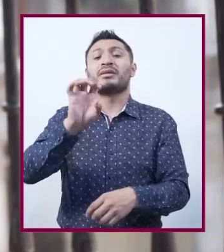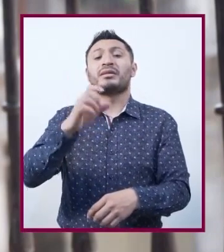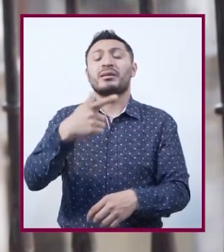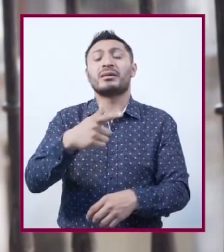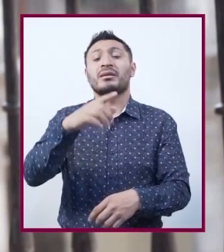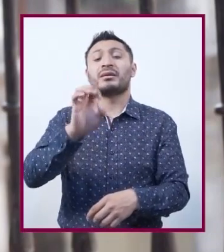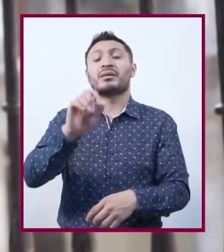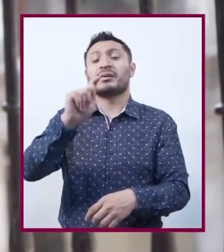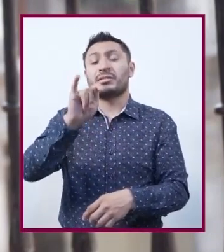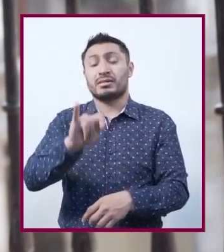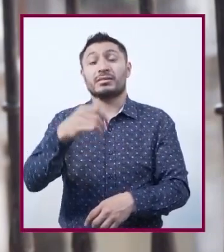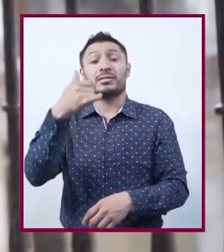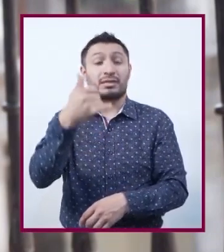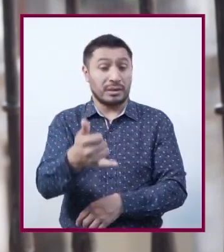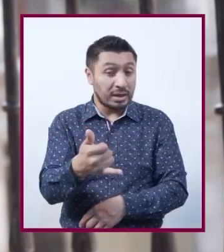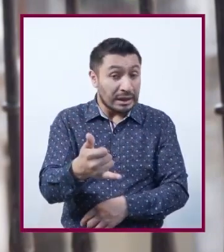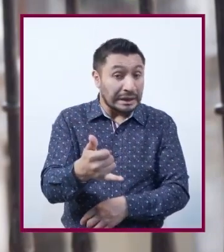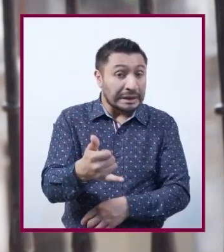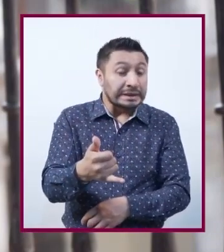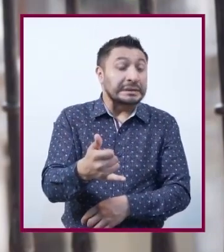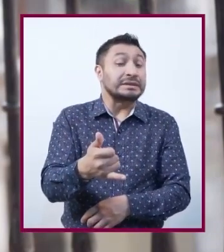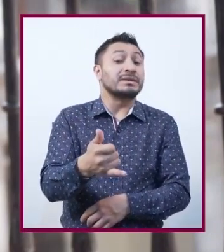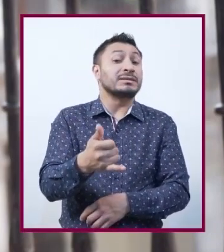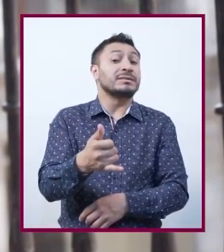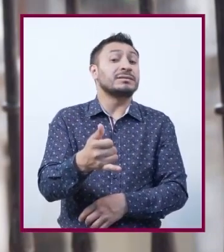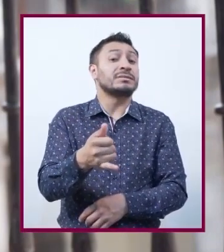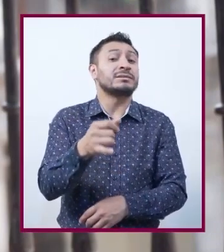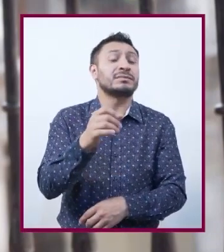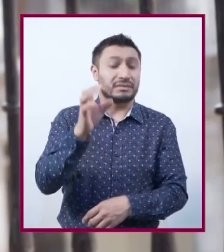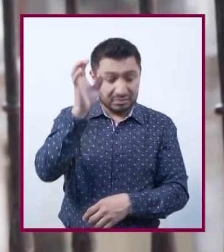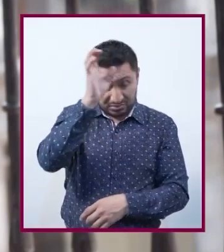Dirección General de GETI, y